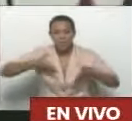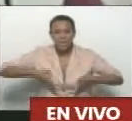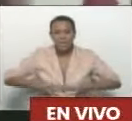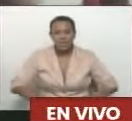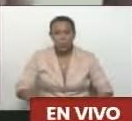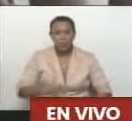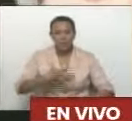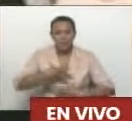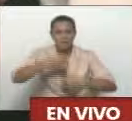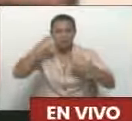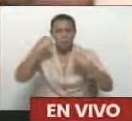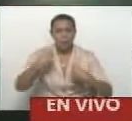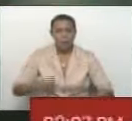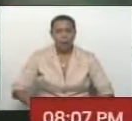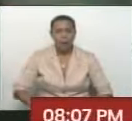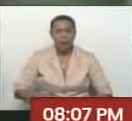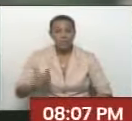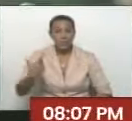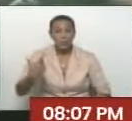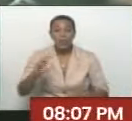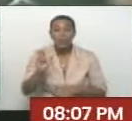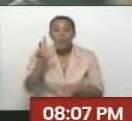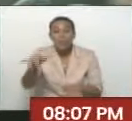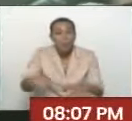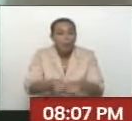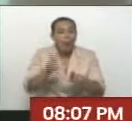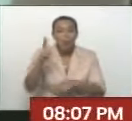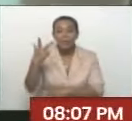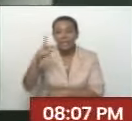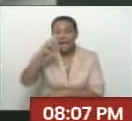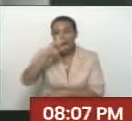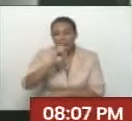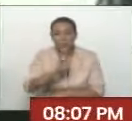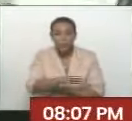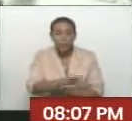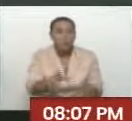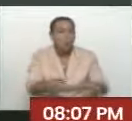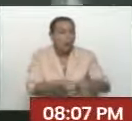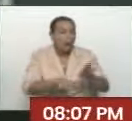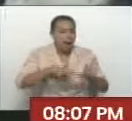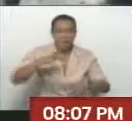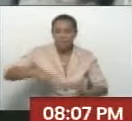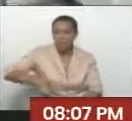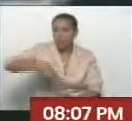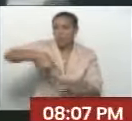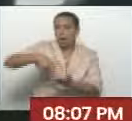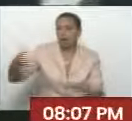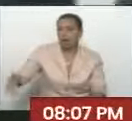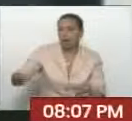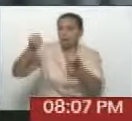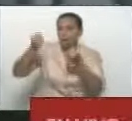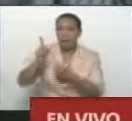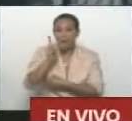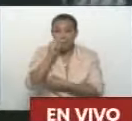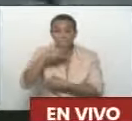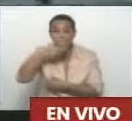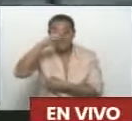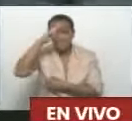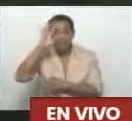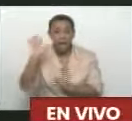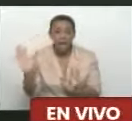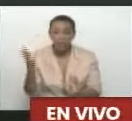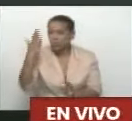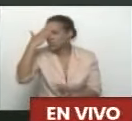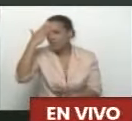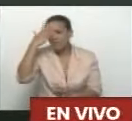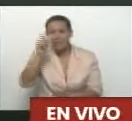con una intensidad tal que cuando tenía 3, mientras otros gateaban, a mí me tocó rescatar a mi papá. En ese entonces no sabía